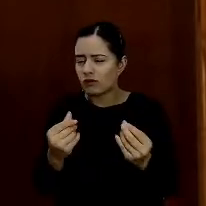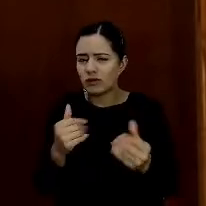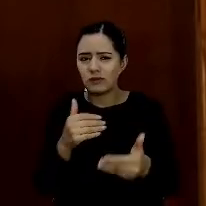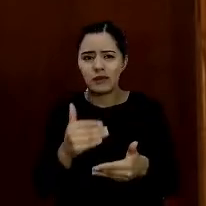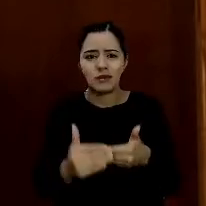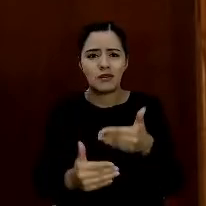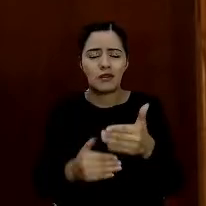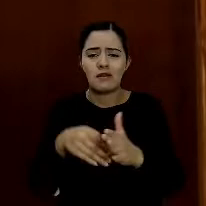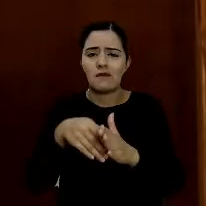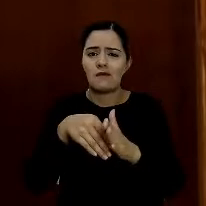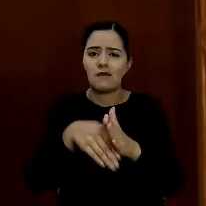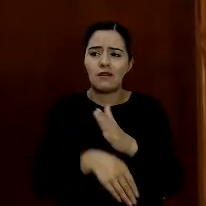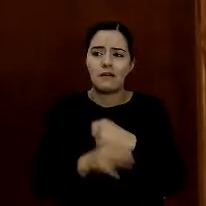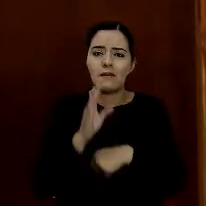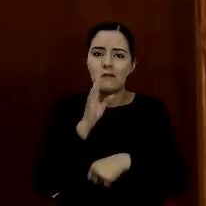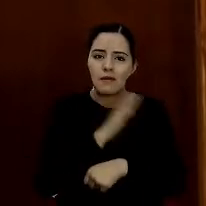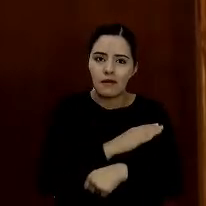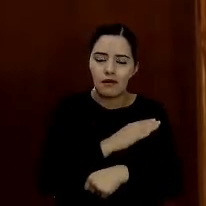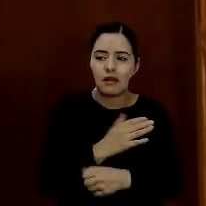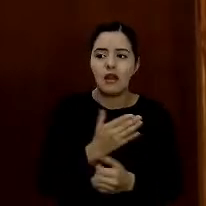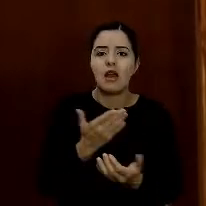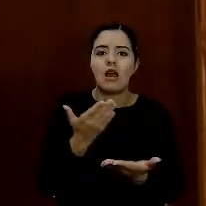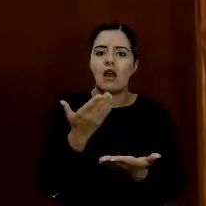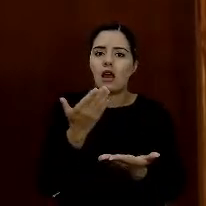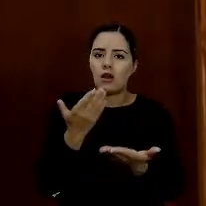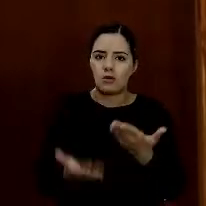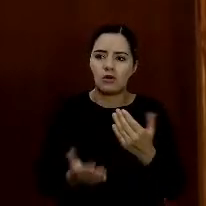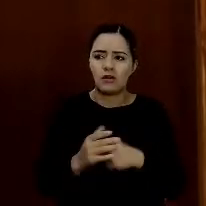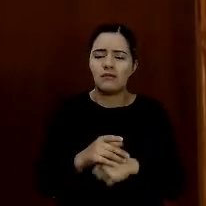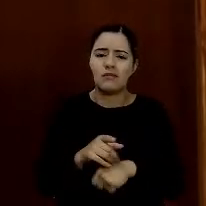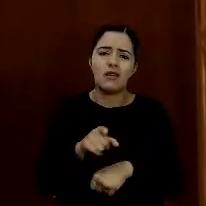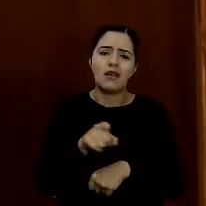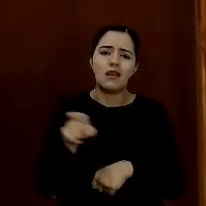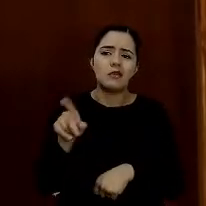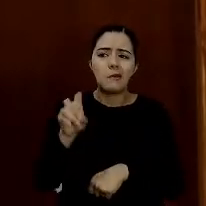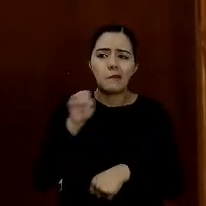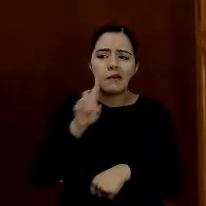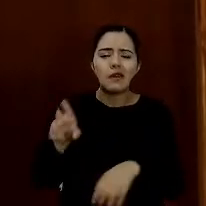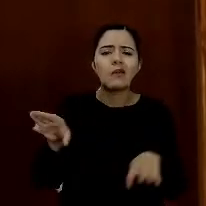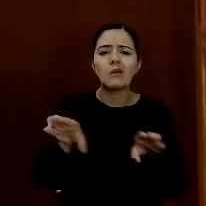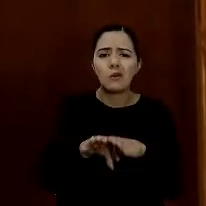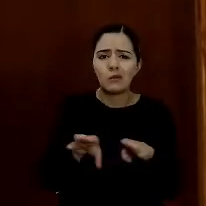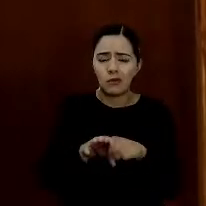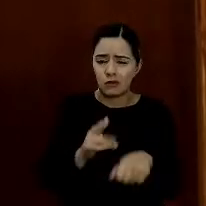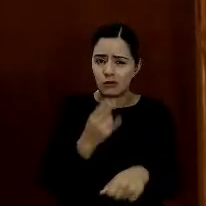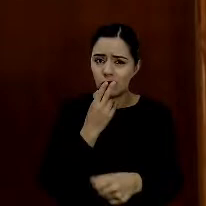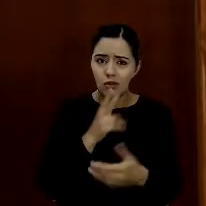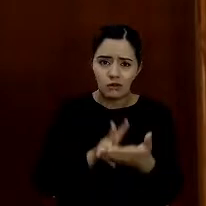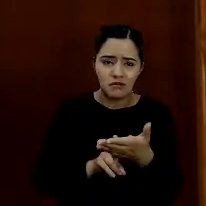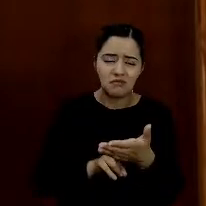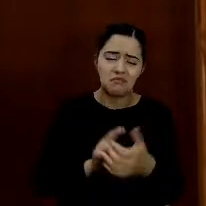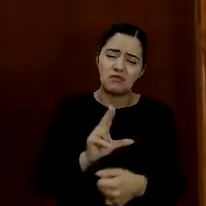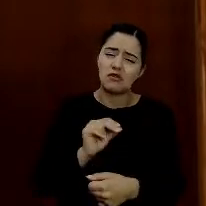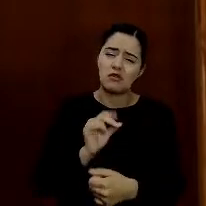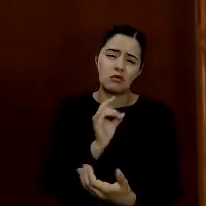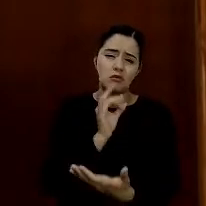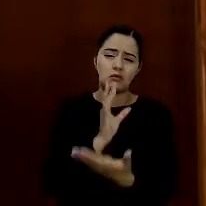un objeto para los actuales sistemas económico, político, jurídico y